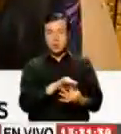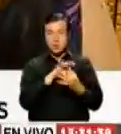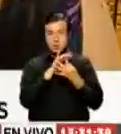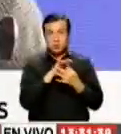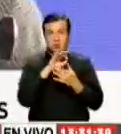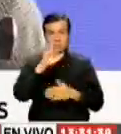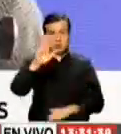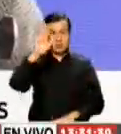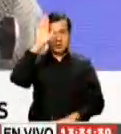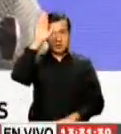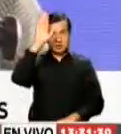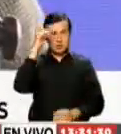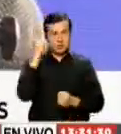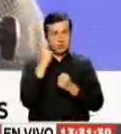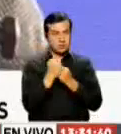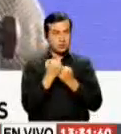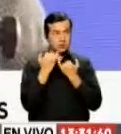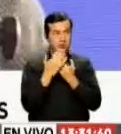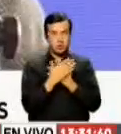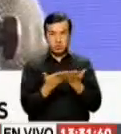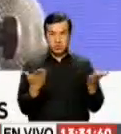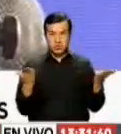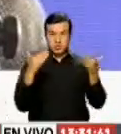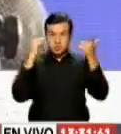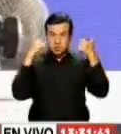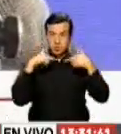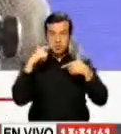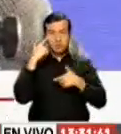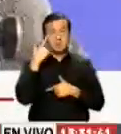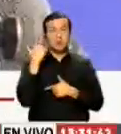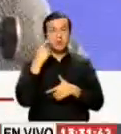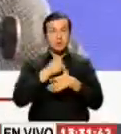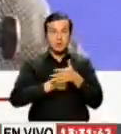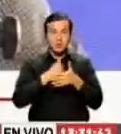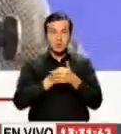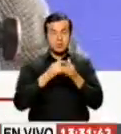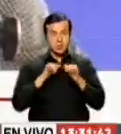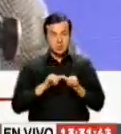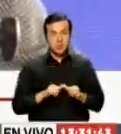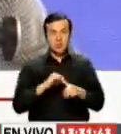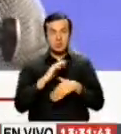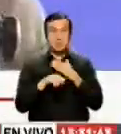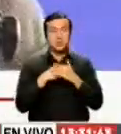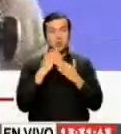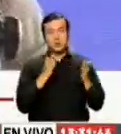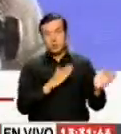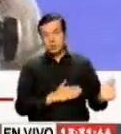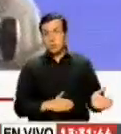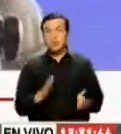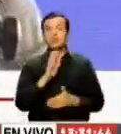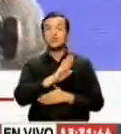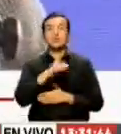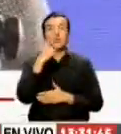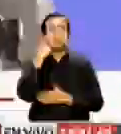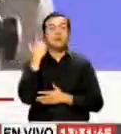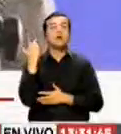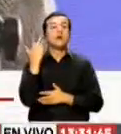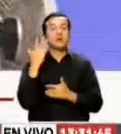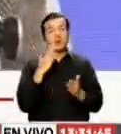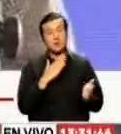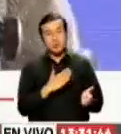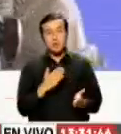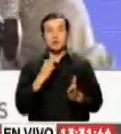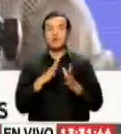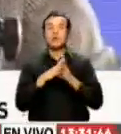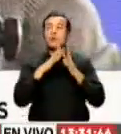del CECAP. Hoy día ustedes se gradúan y lo que han realmente es pulido esos conocimientos para que ustedes puedan manejar esa tienda como